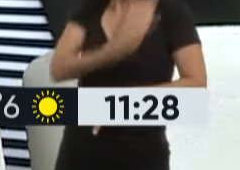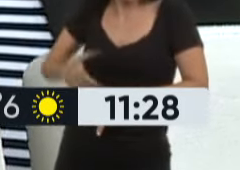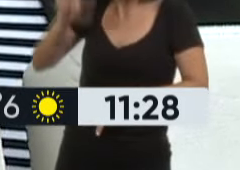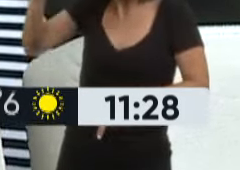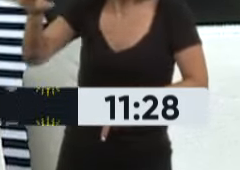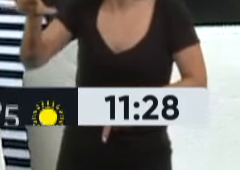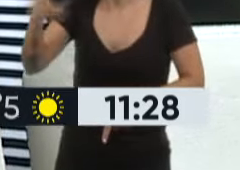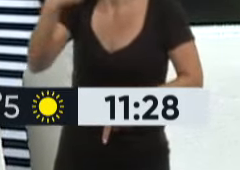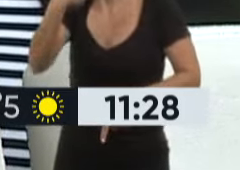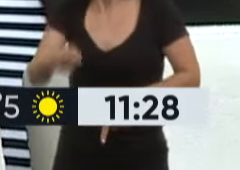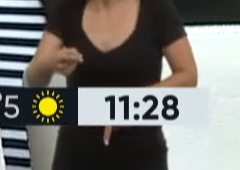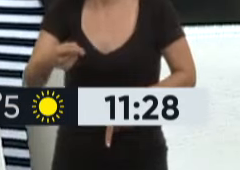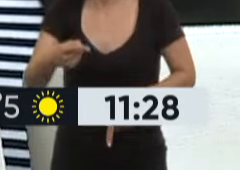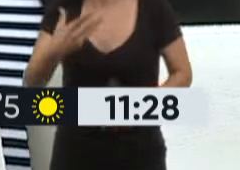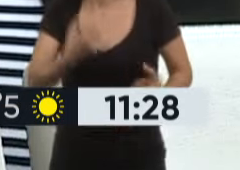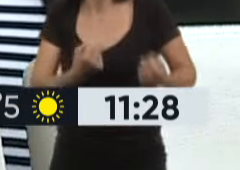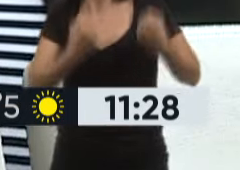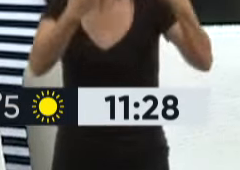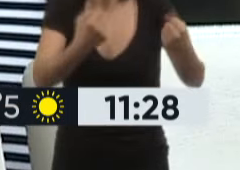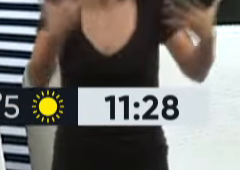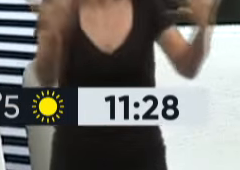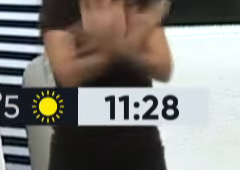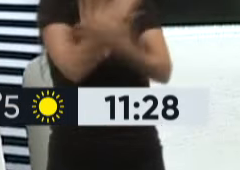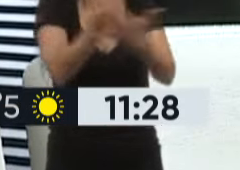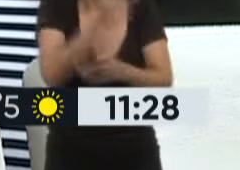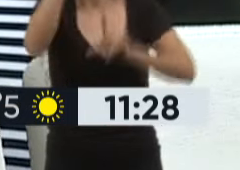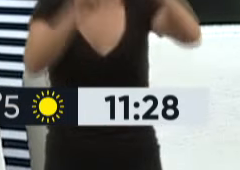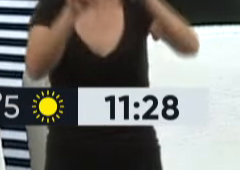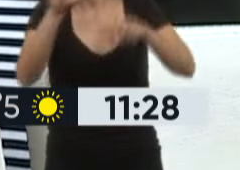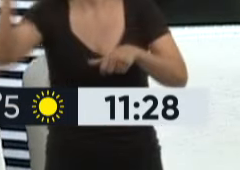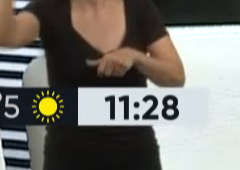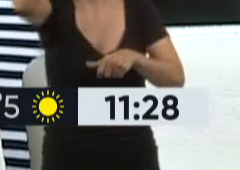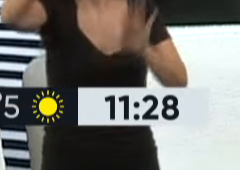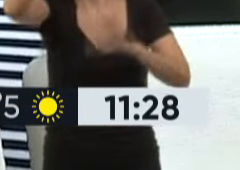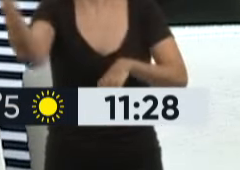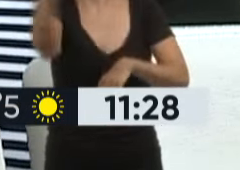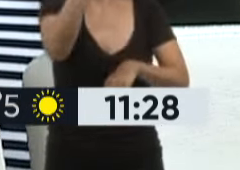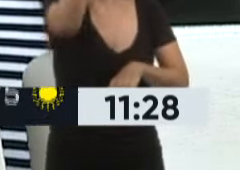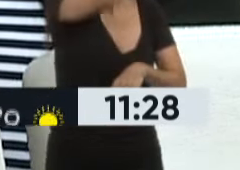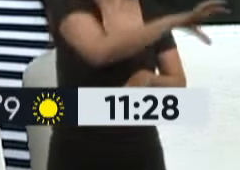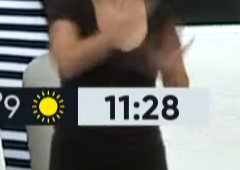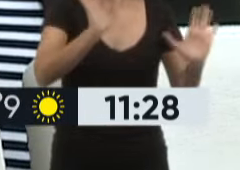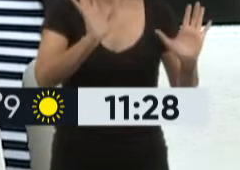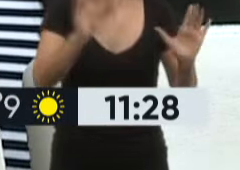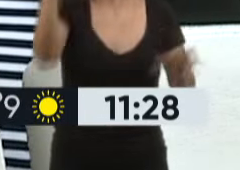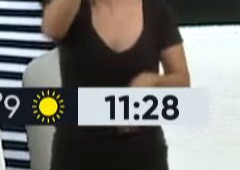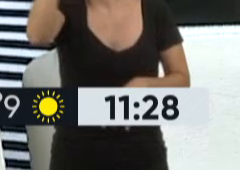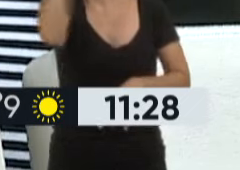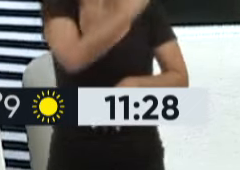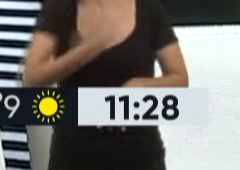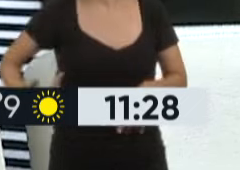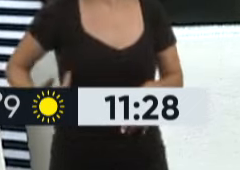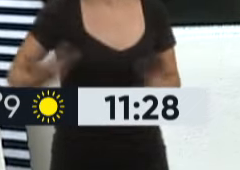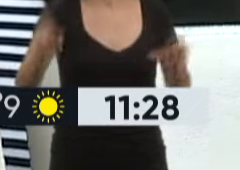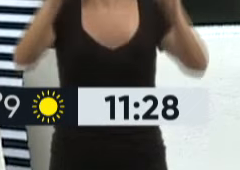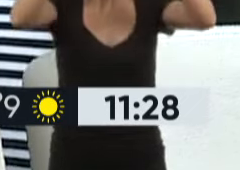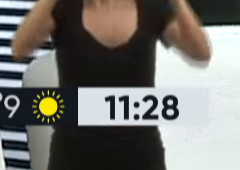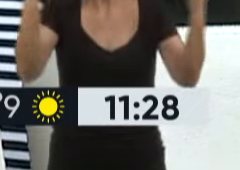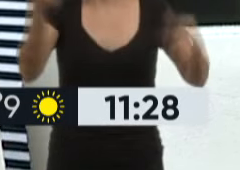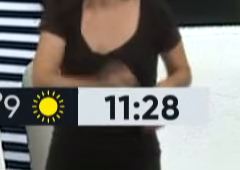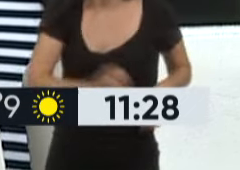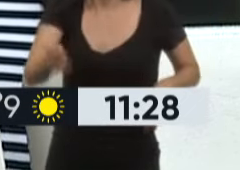más esfuerzos estas provincias ordenadas que la nación en el ajuste